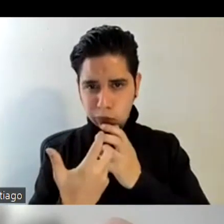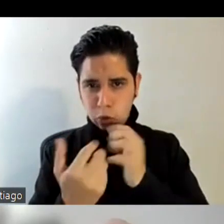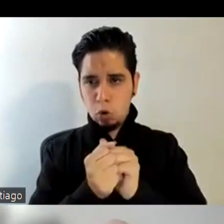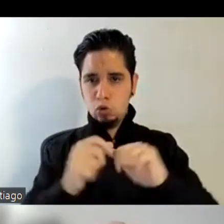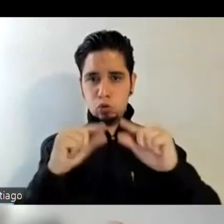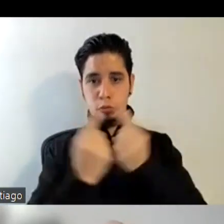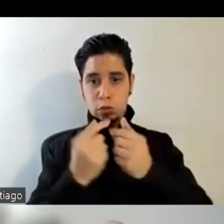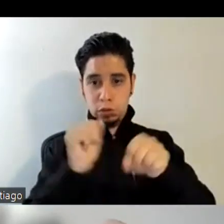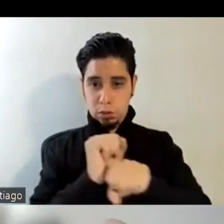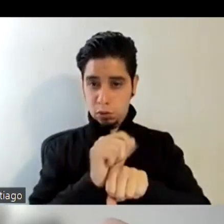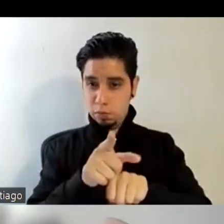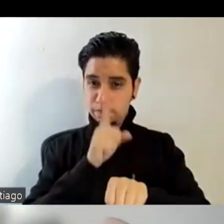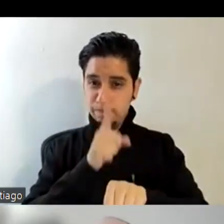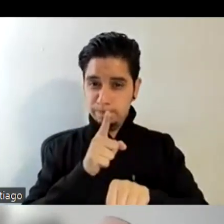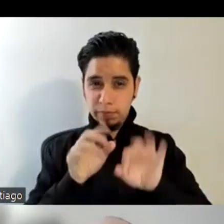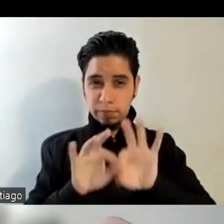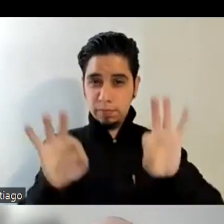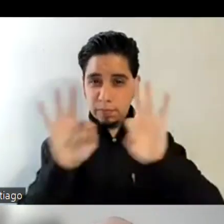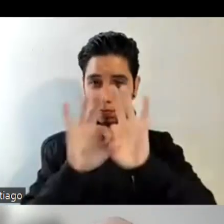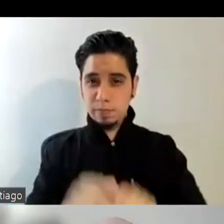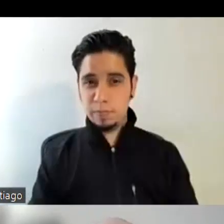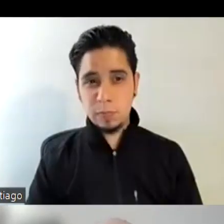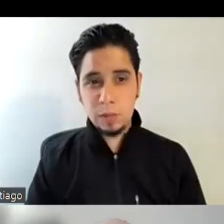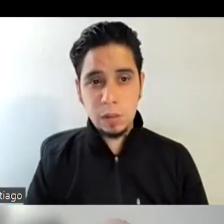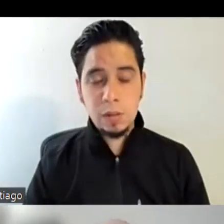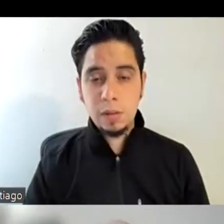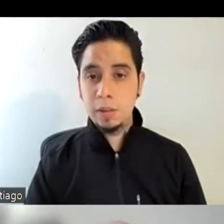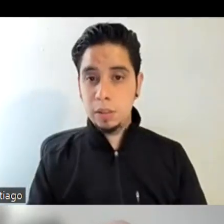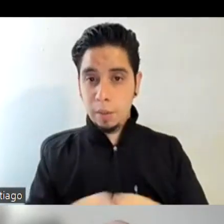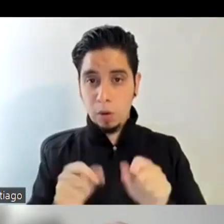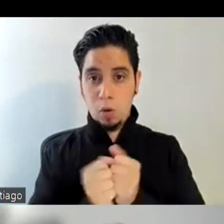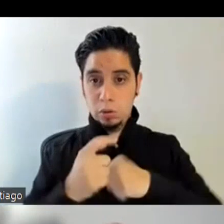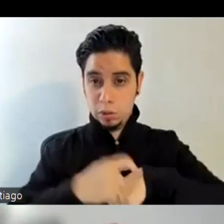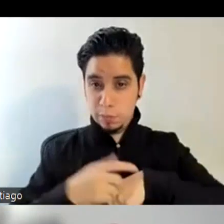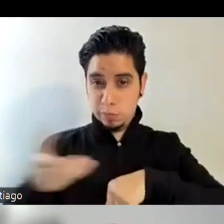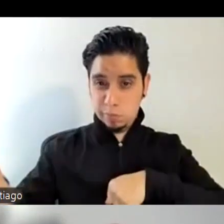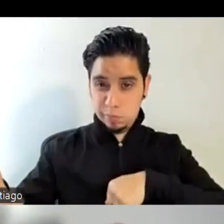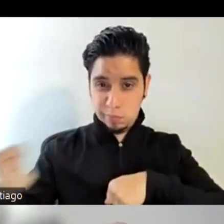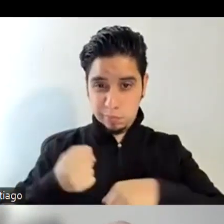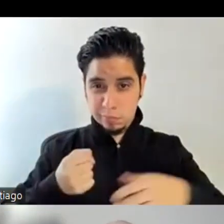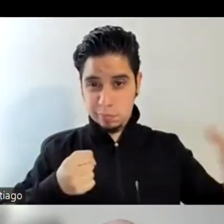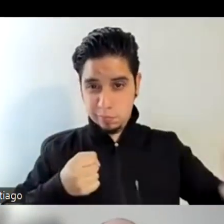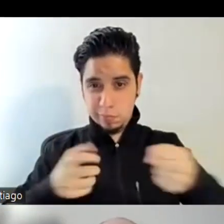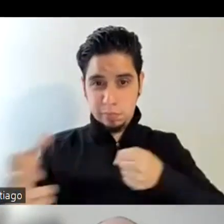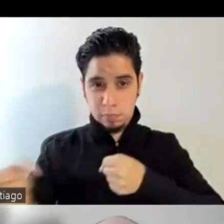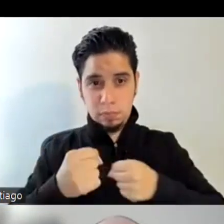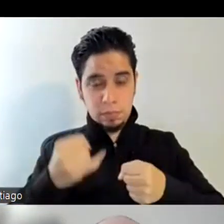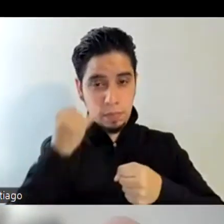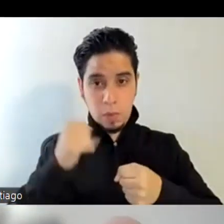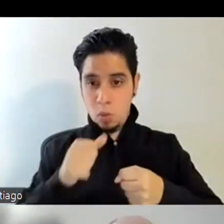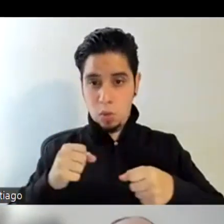eso es bien importante. Ir añadiendo también otras personas, que es como tú decías, o sea, si tú no le das la